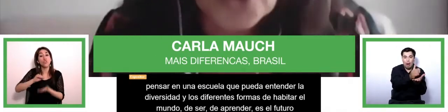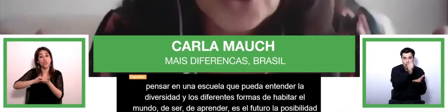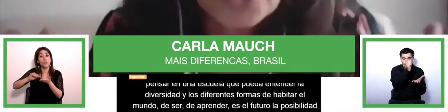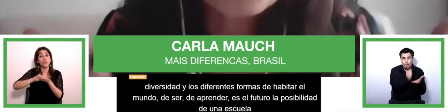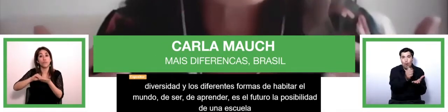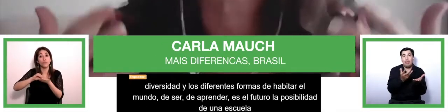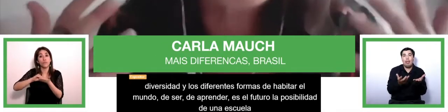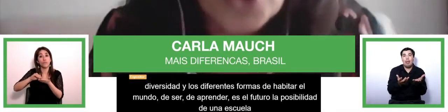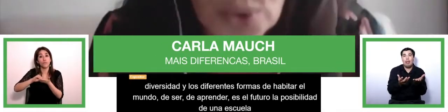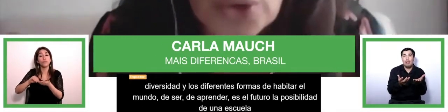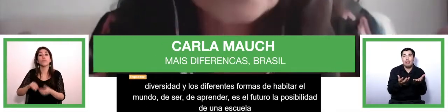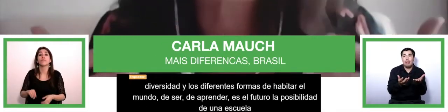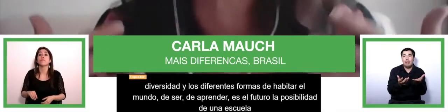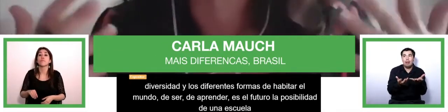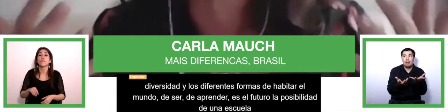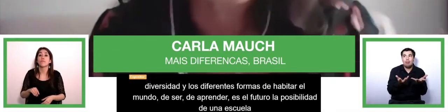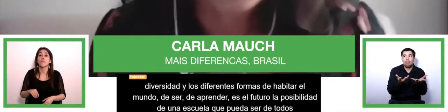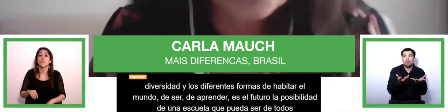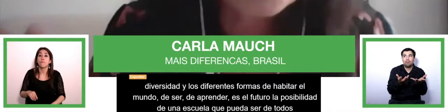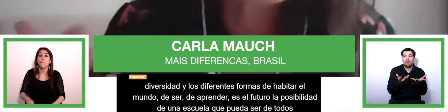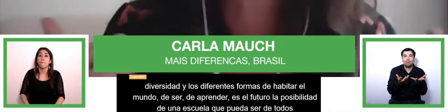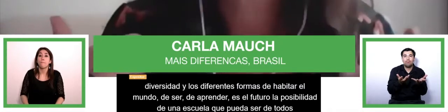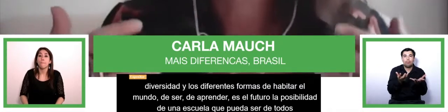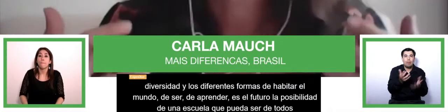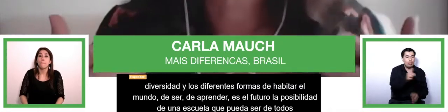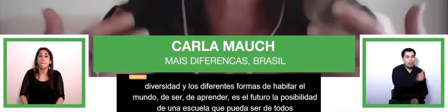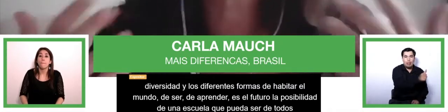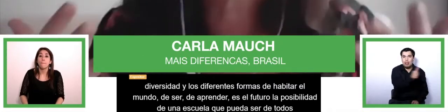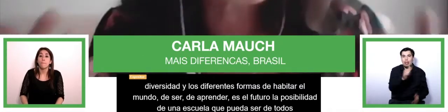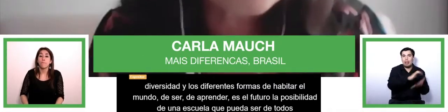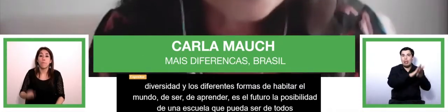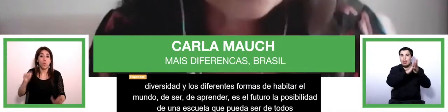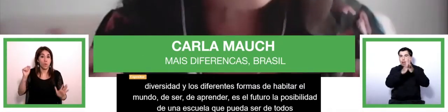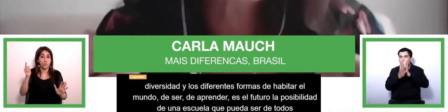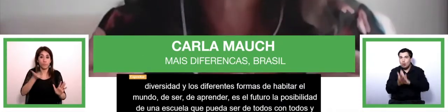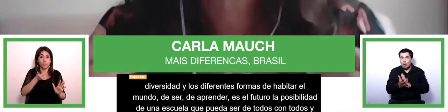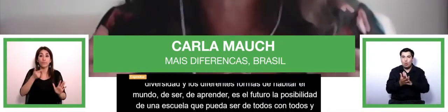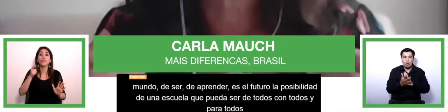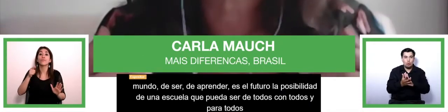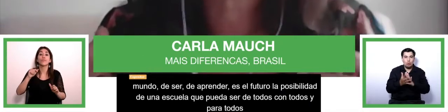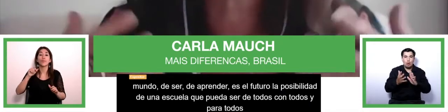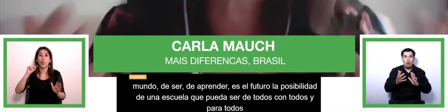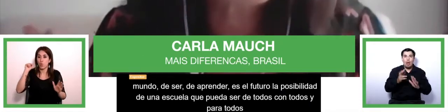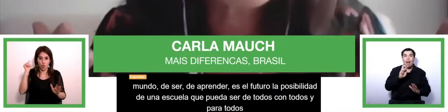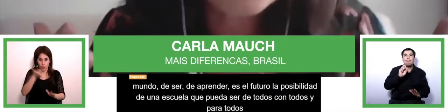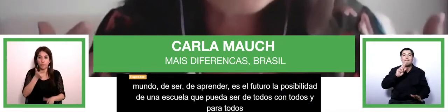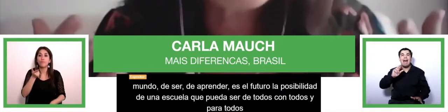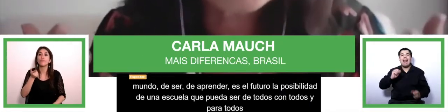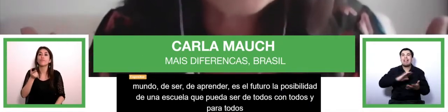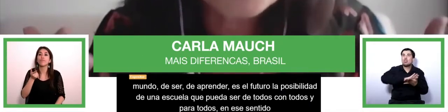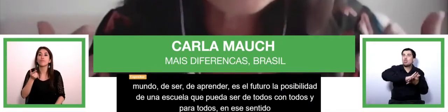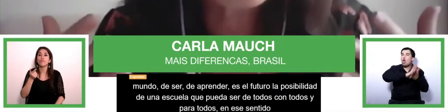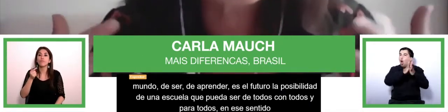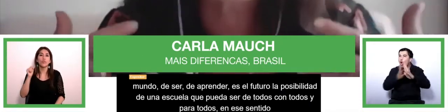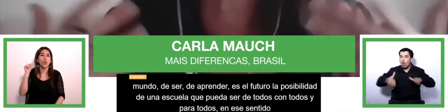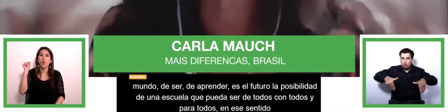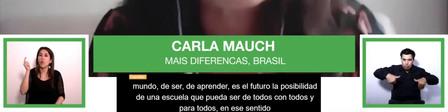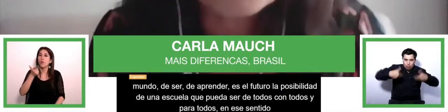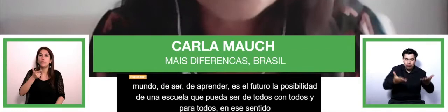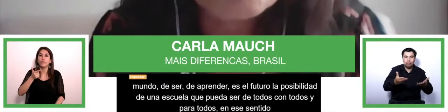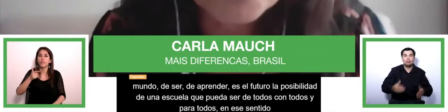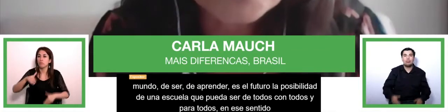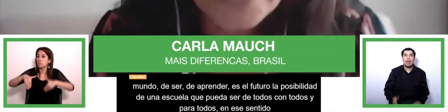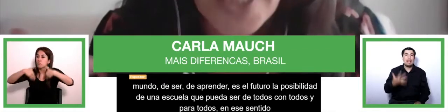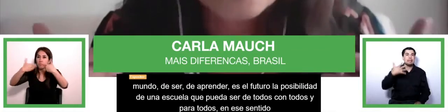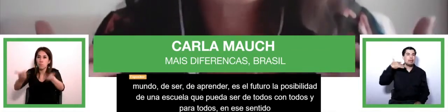ser de todos, con todos y para todos. En este sentido, es fundamental entender que los